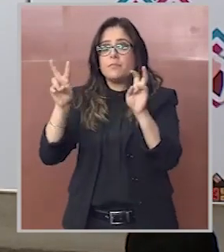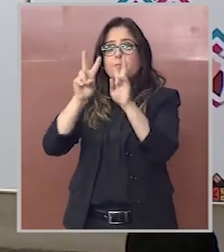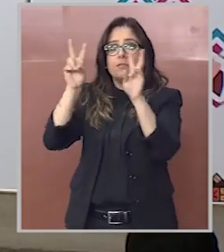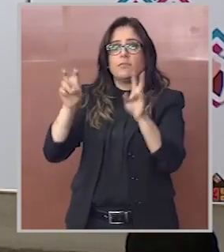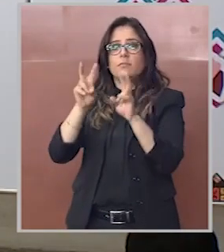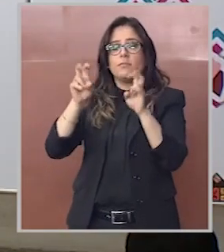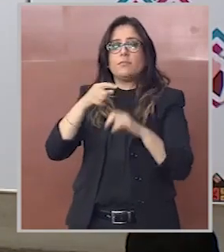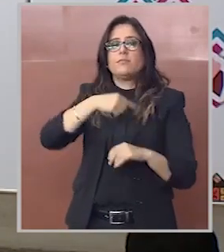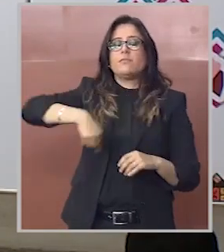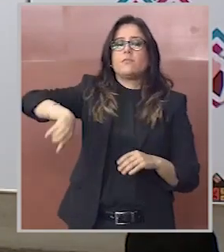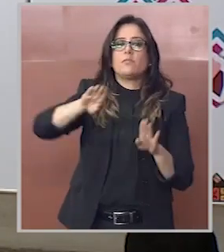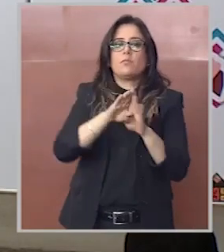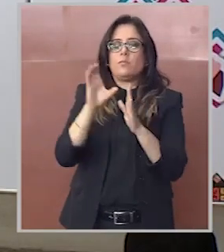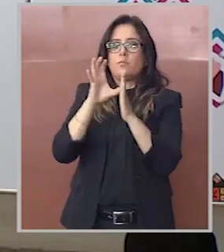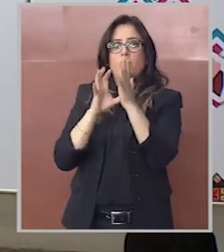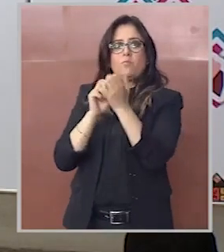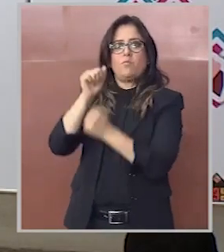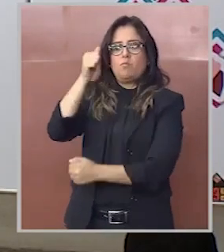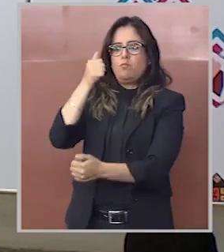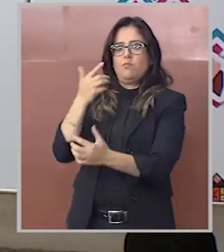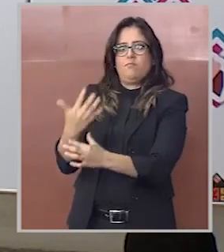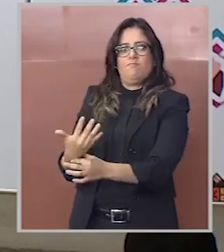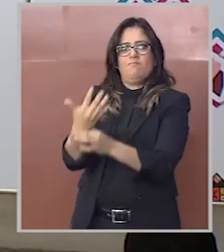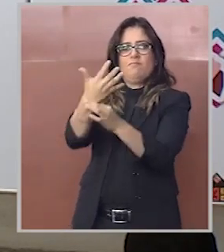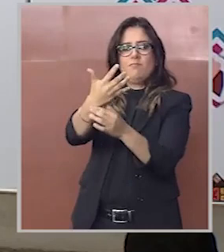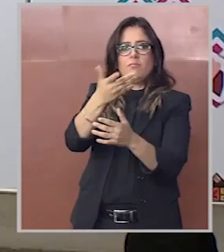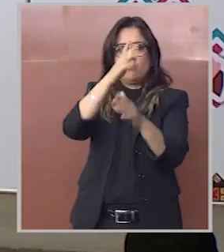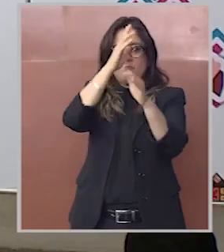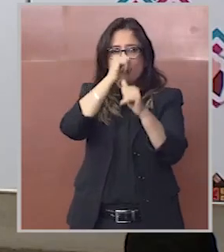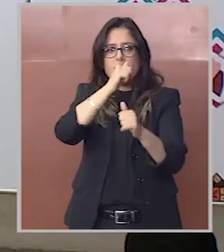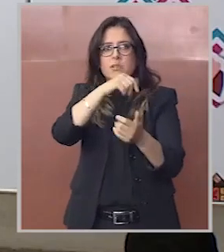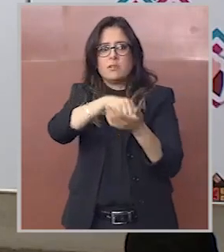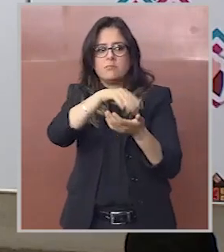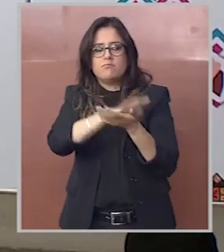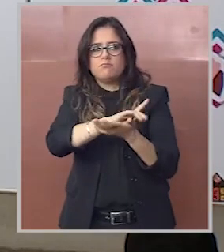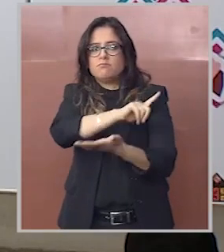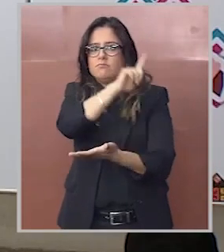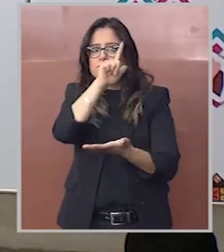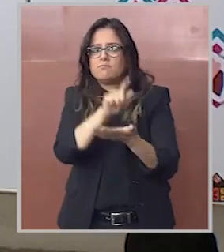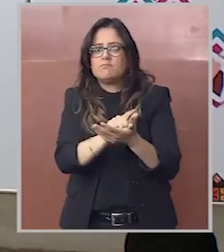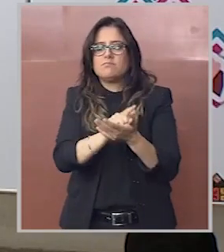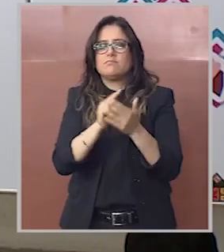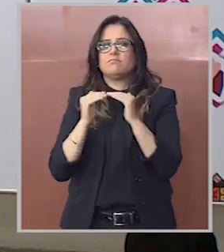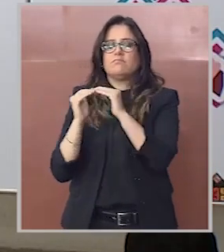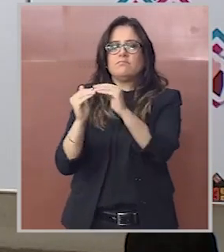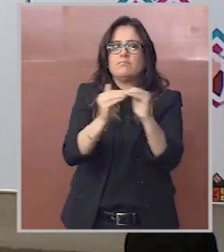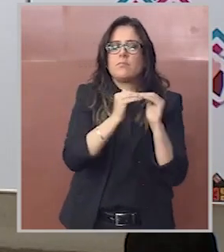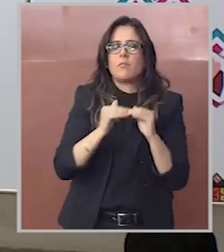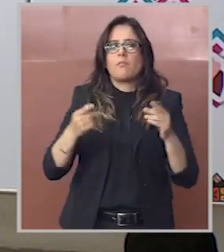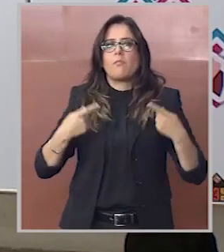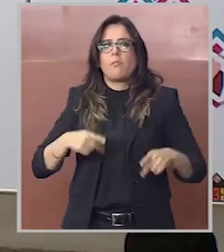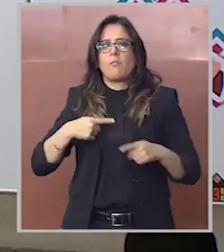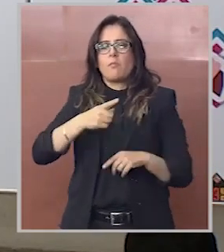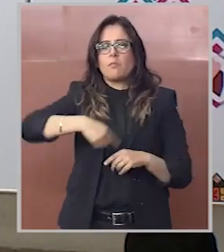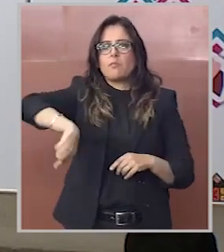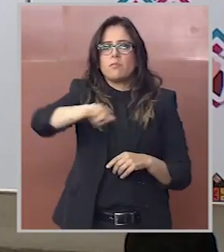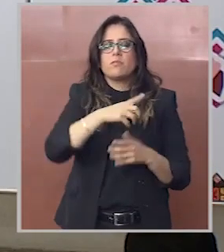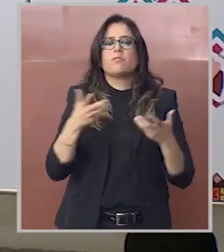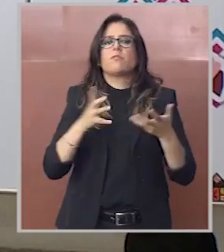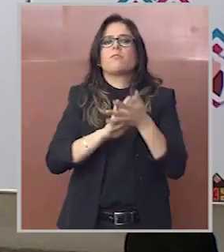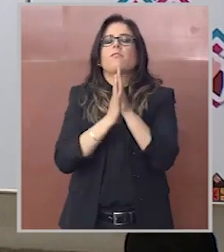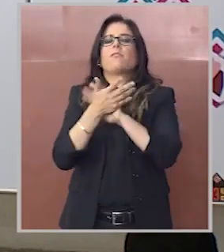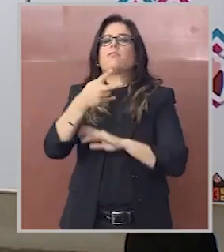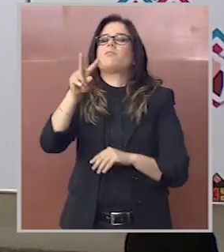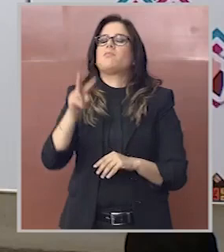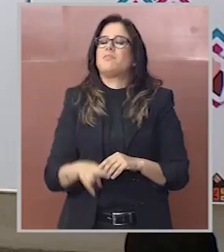nuestros pactos la declaración universal hablan de la igualdad de todas las personas se haga realidad y creo que ahí está el esfuerzo central